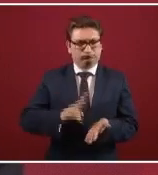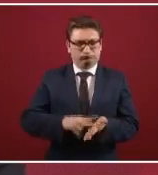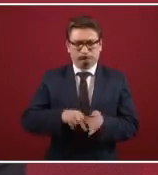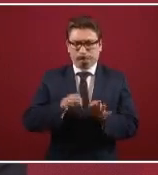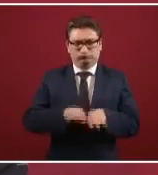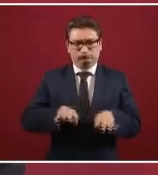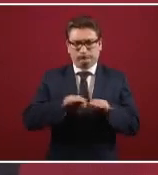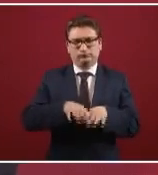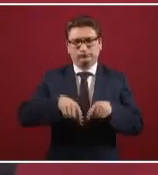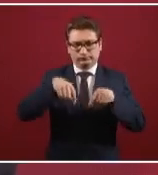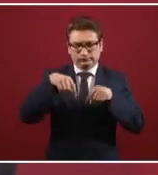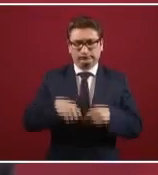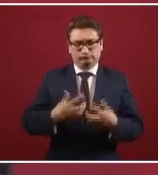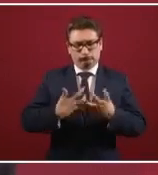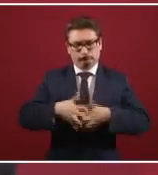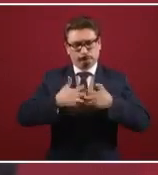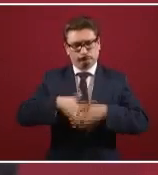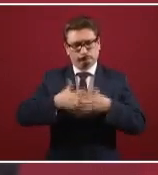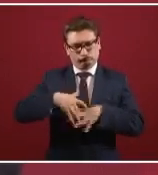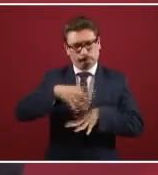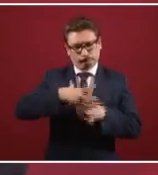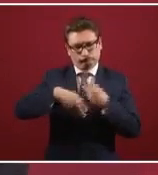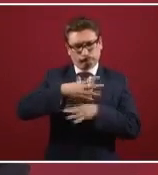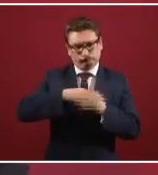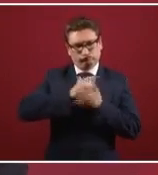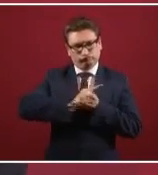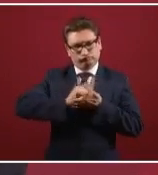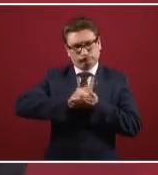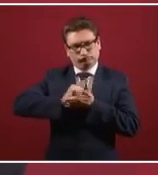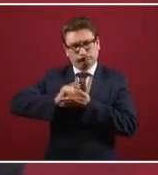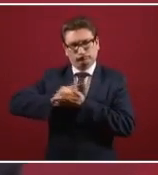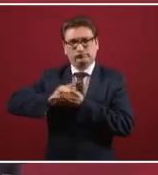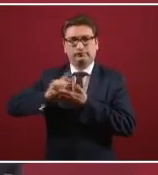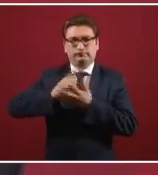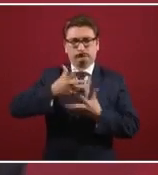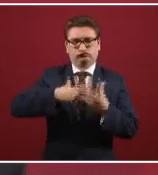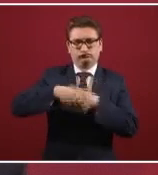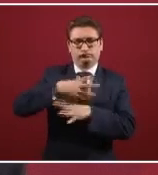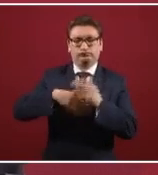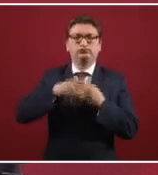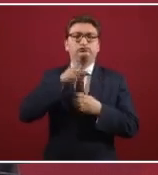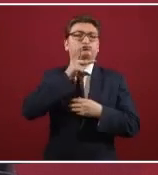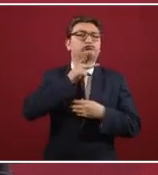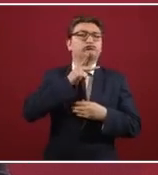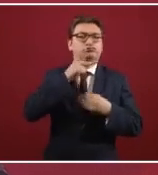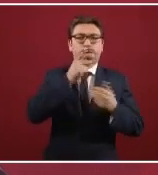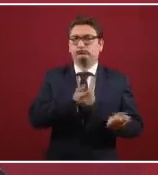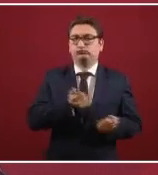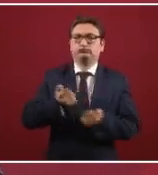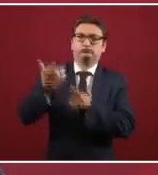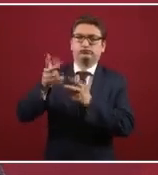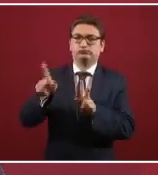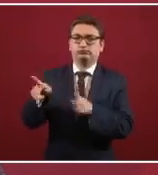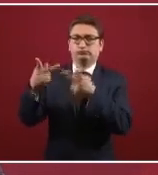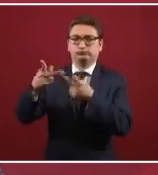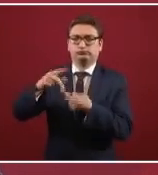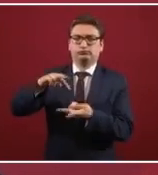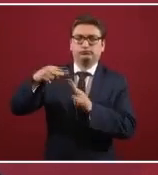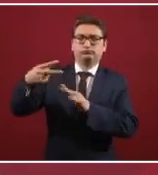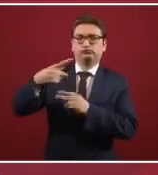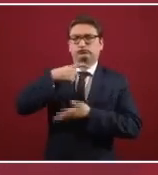define en méxico que ya no se siga vendiendo petróleo crudo y comprando gasolina